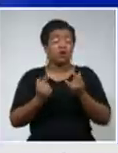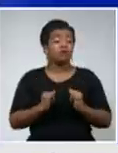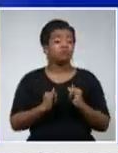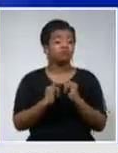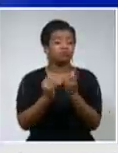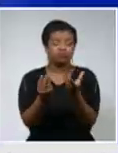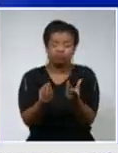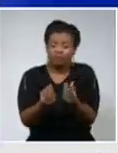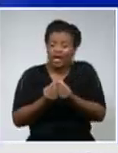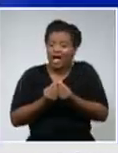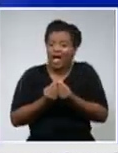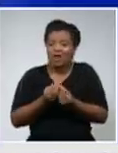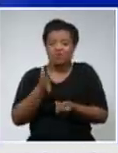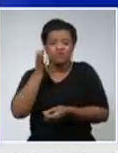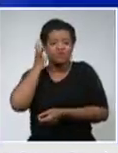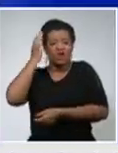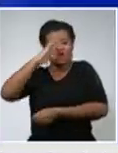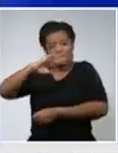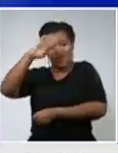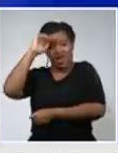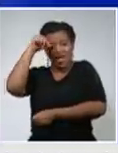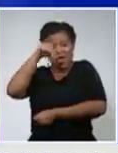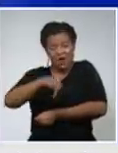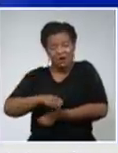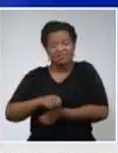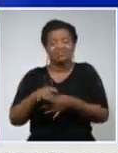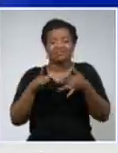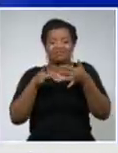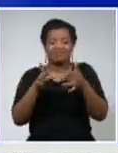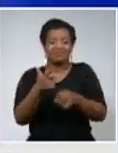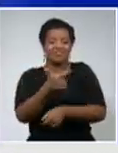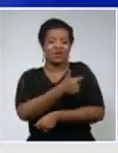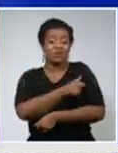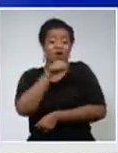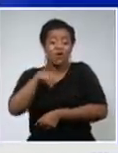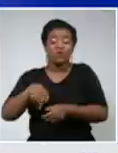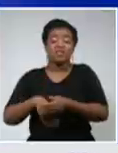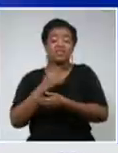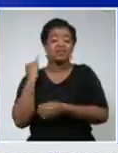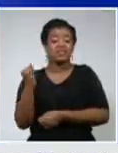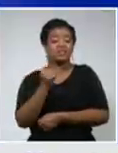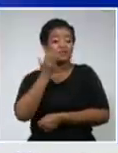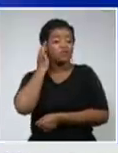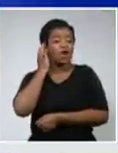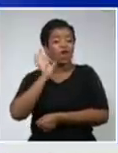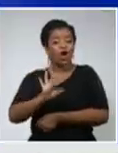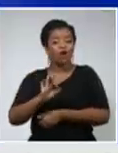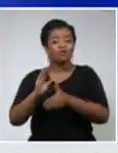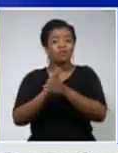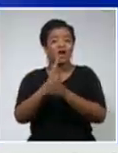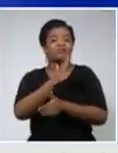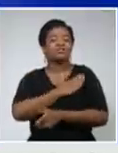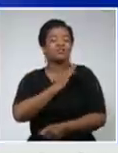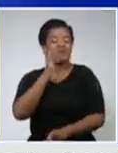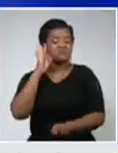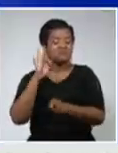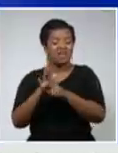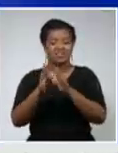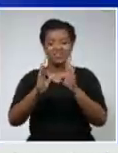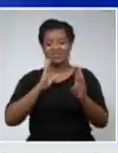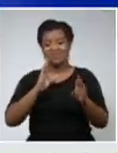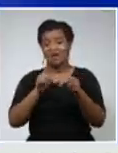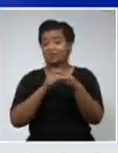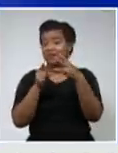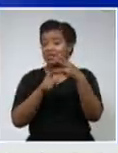mujeres cubanas. Mujeres en el día de hoy. En el Día Internacional de la Mujer, 8 de marzo, comenzó la fase 3 de ensayos clínicos